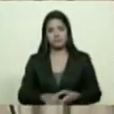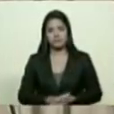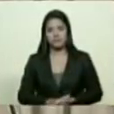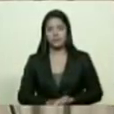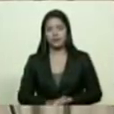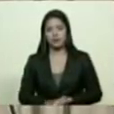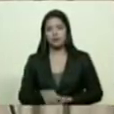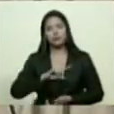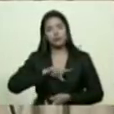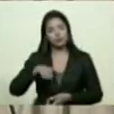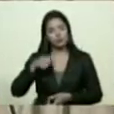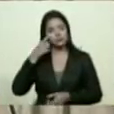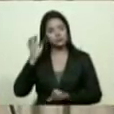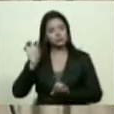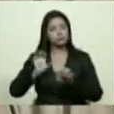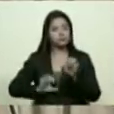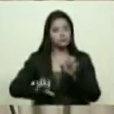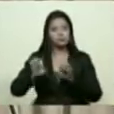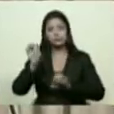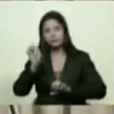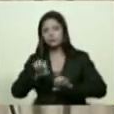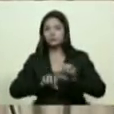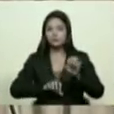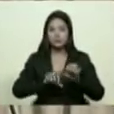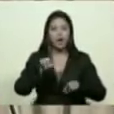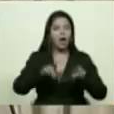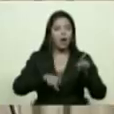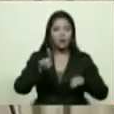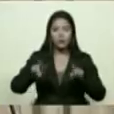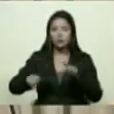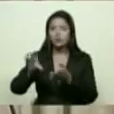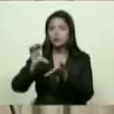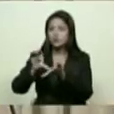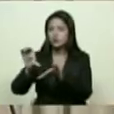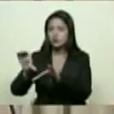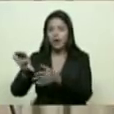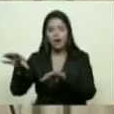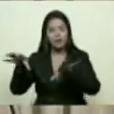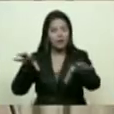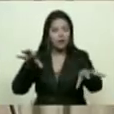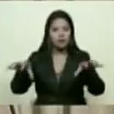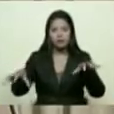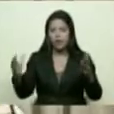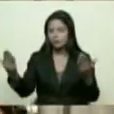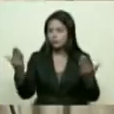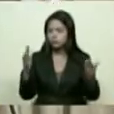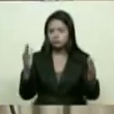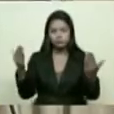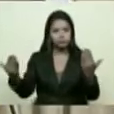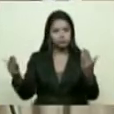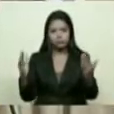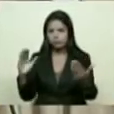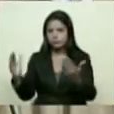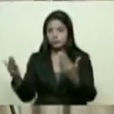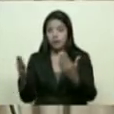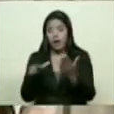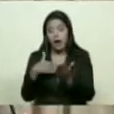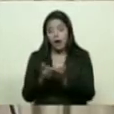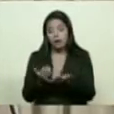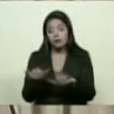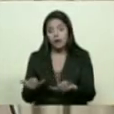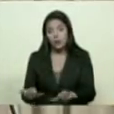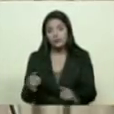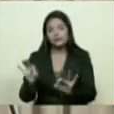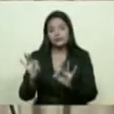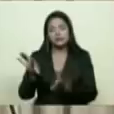Hemos estado evaluando estados y ciudades y sus ventajas comparativas, y hasta ahora hemos pensado en